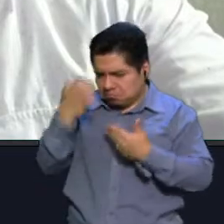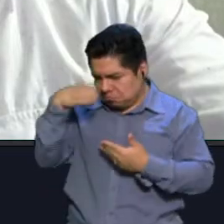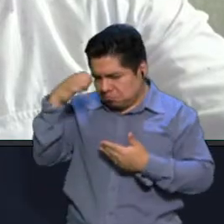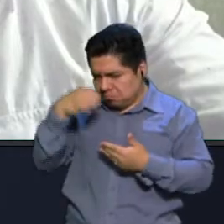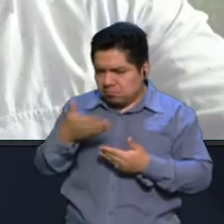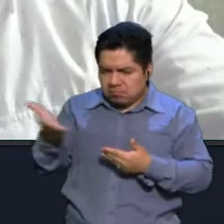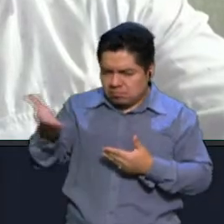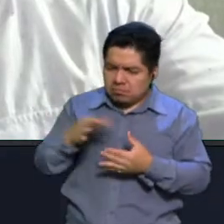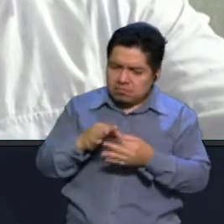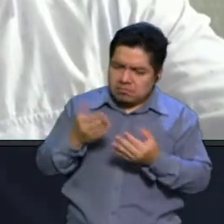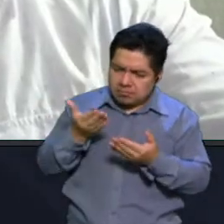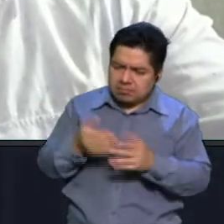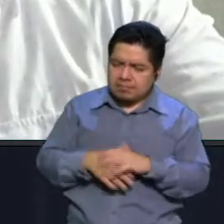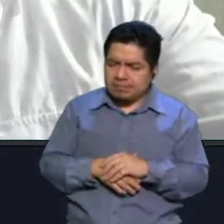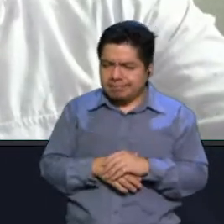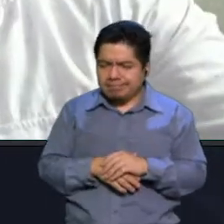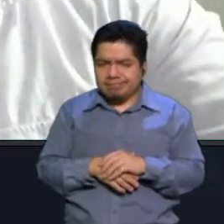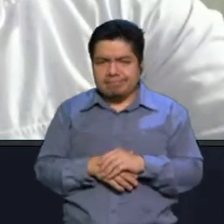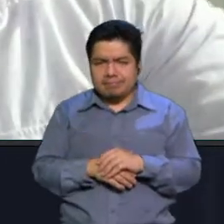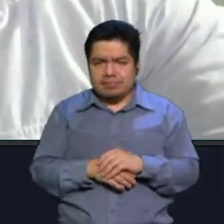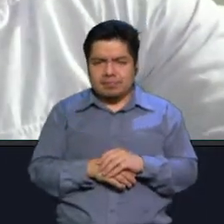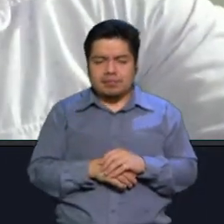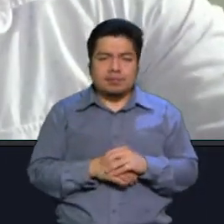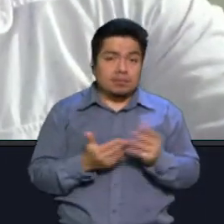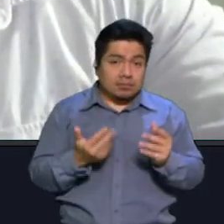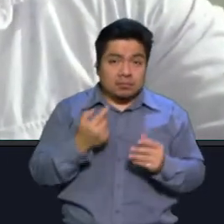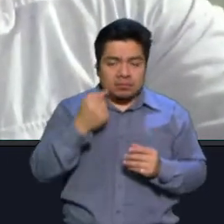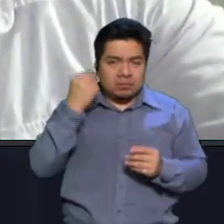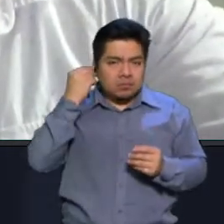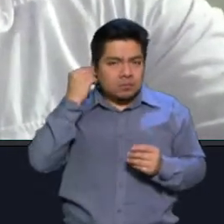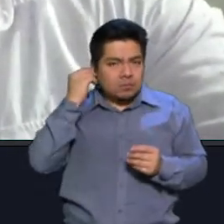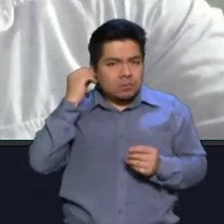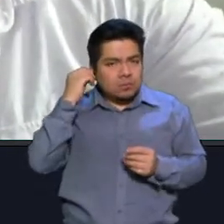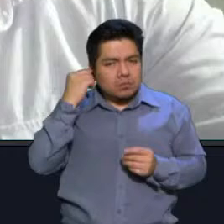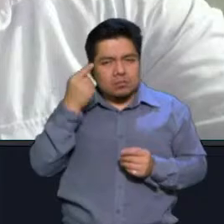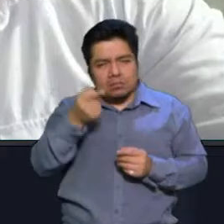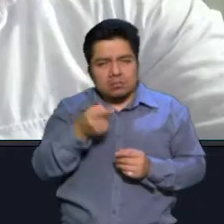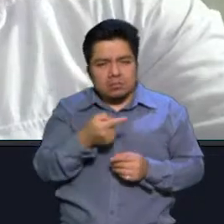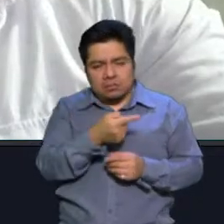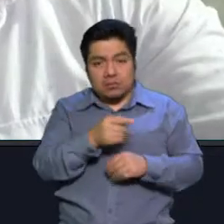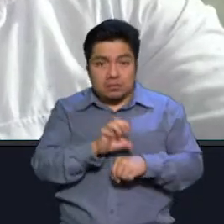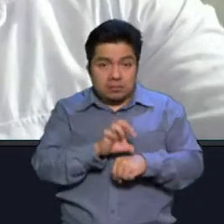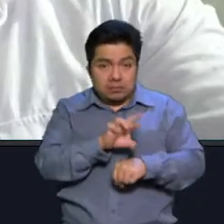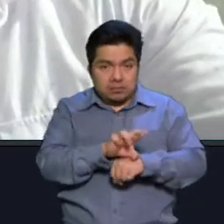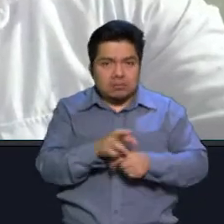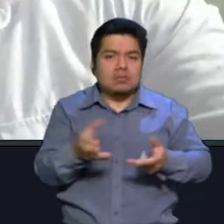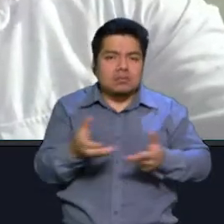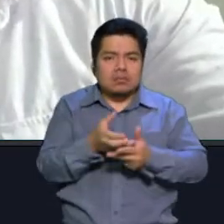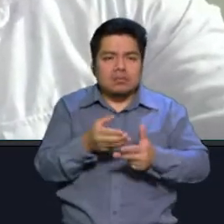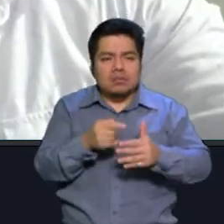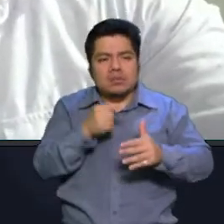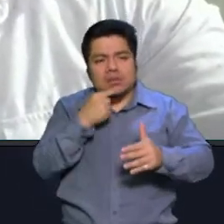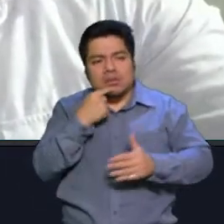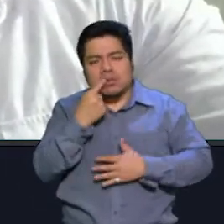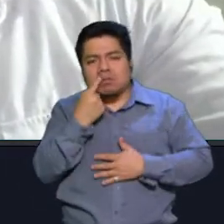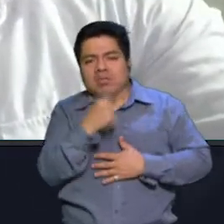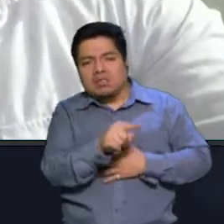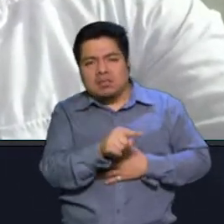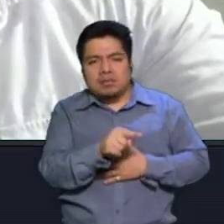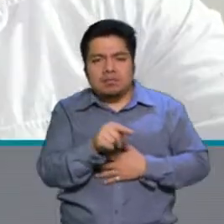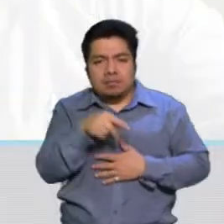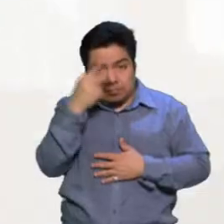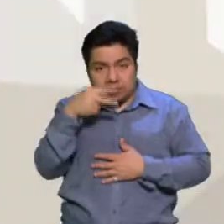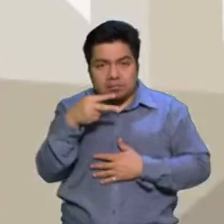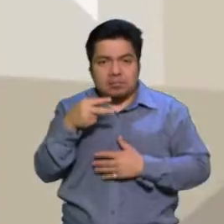internacionales, ¿cómo lo ve? Mira, esta acción por parte de Ecuador, esta demanda contra México en la